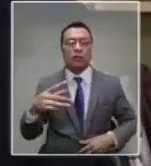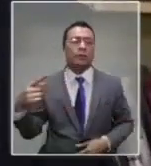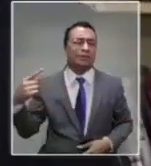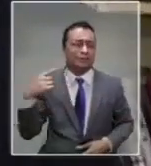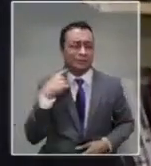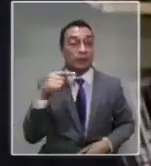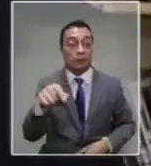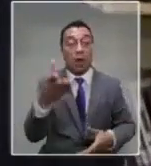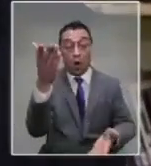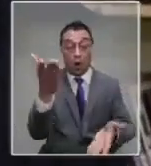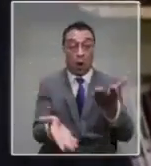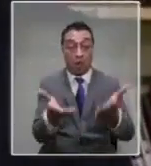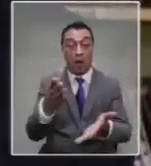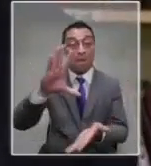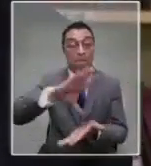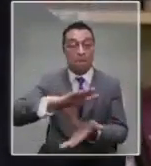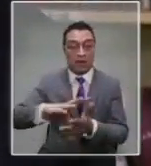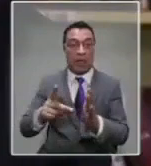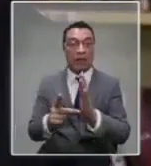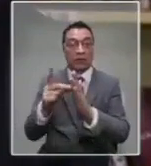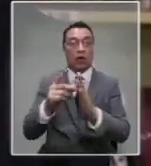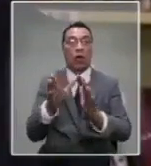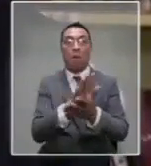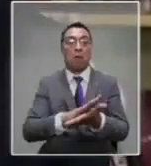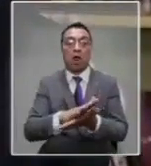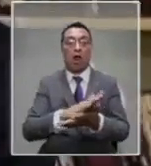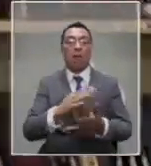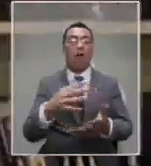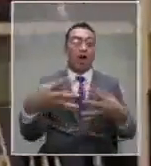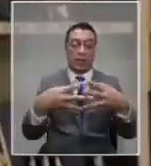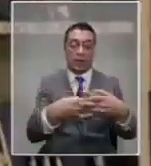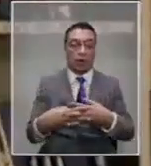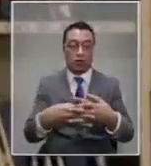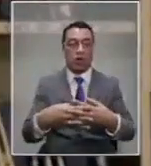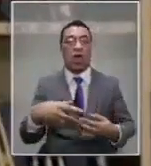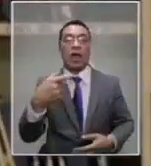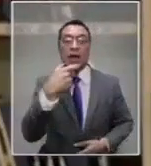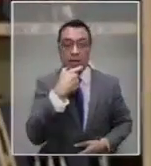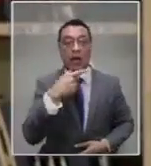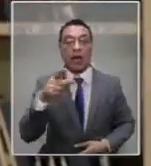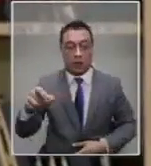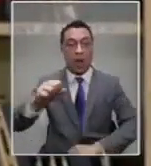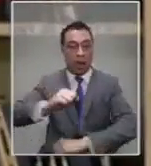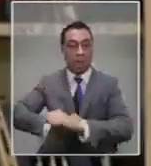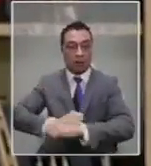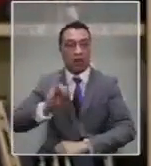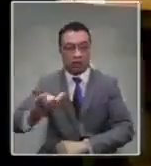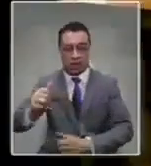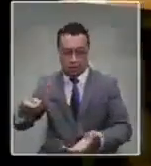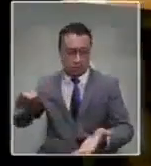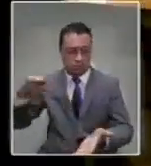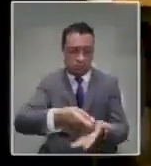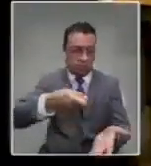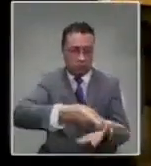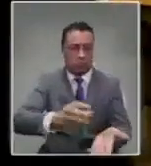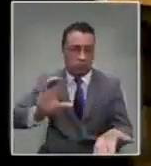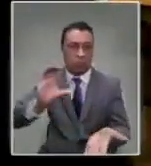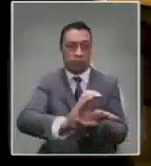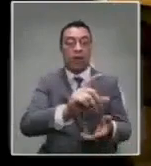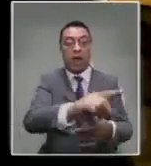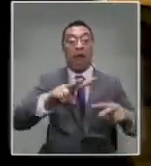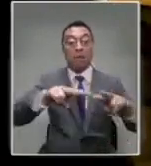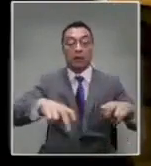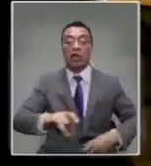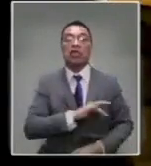tremendo déficit. Si uno esto lo compara con países desarrollados como Estados Unidos, Inglaterra, donde las empresas invierten fuertemente en